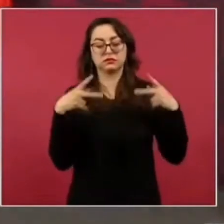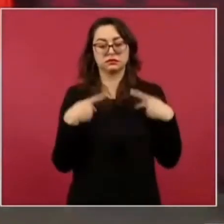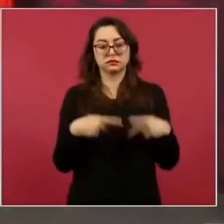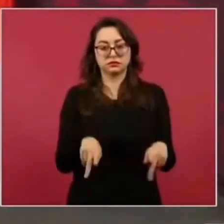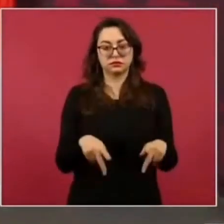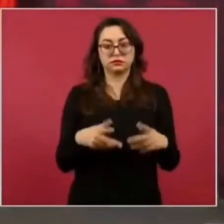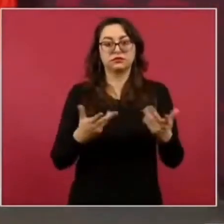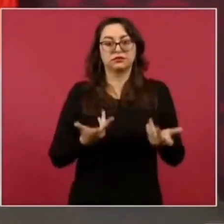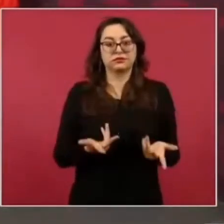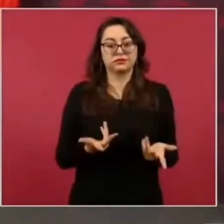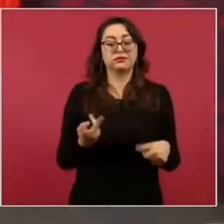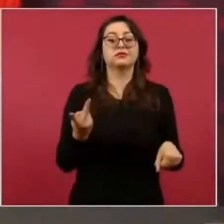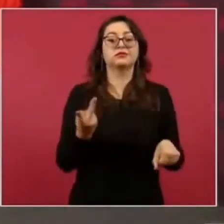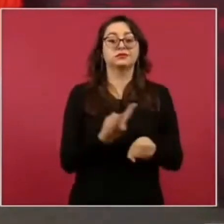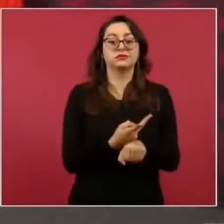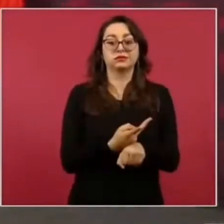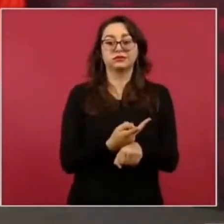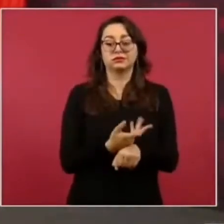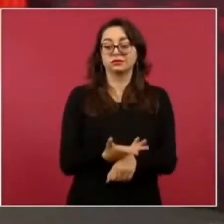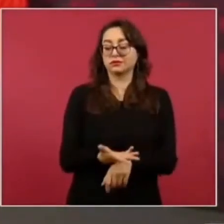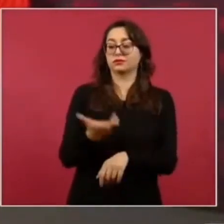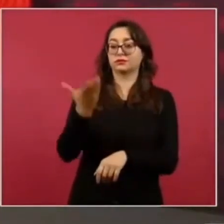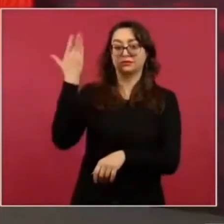Entonces, los que trabajaban